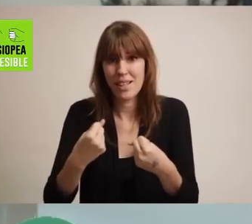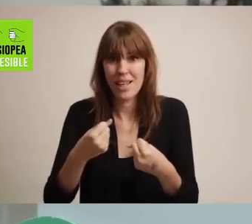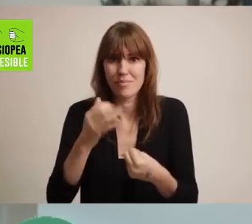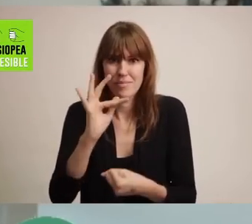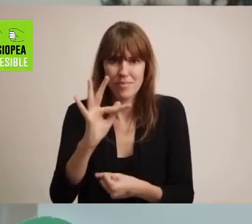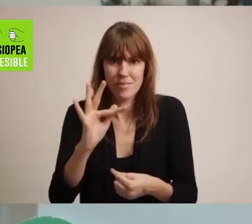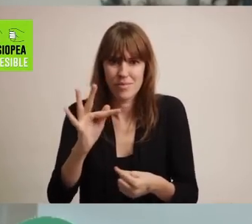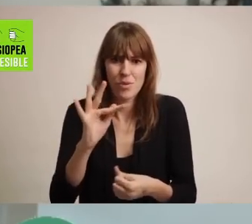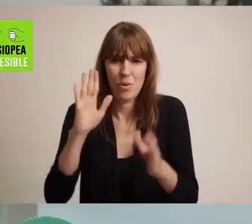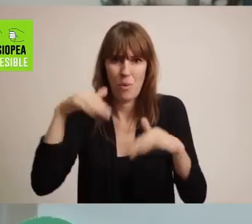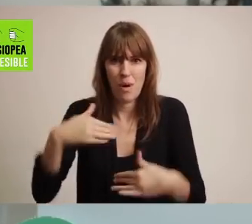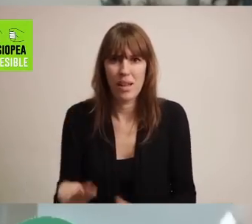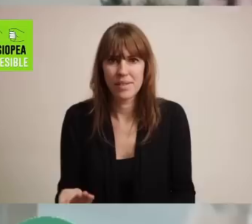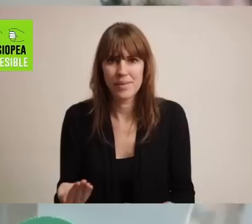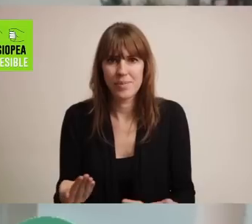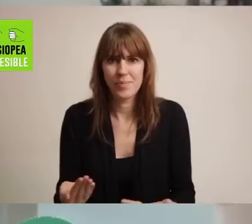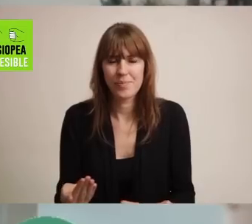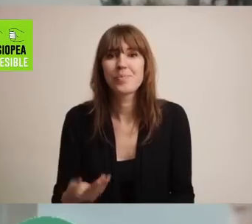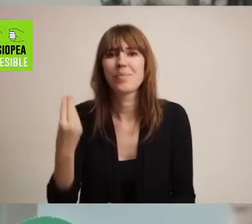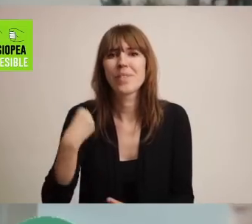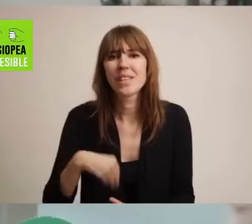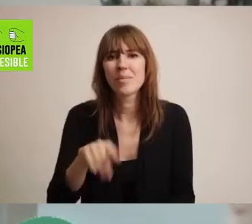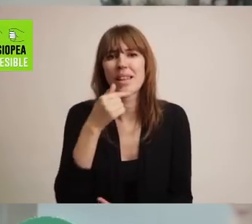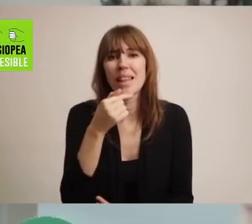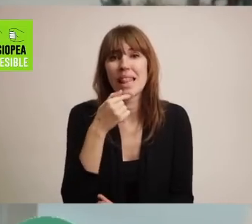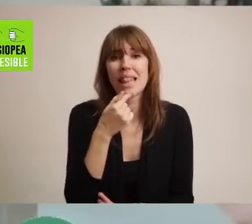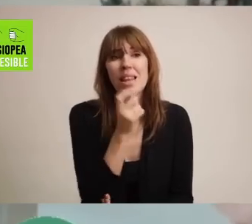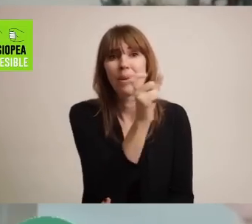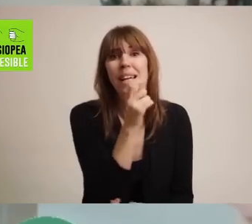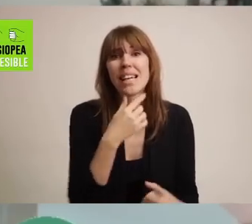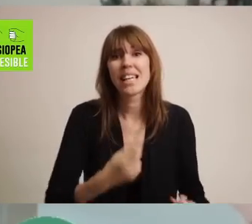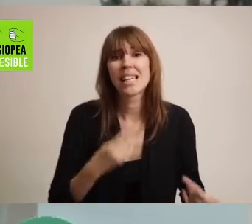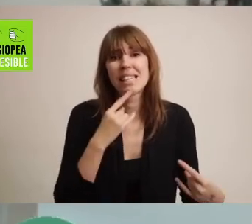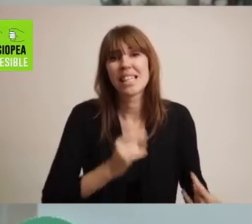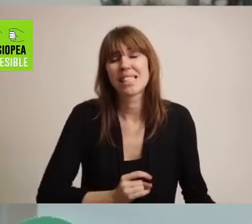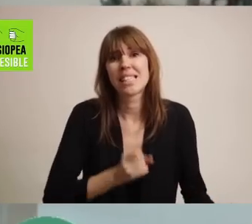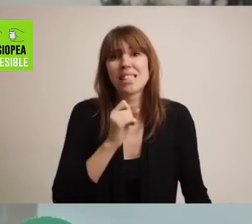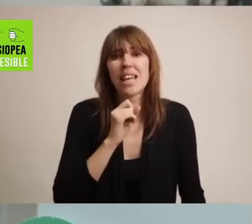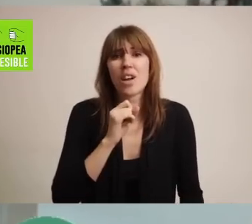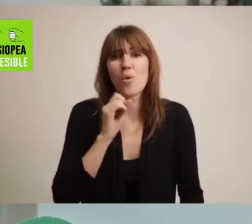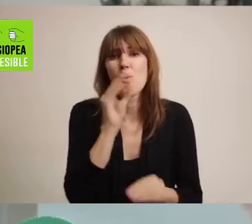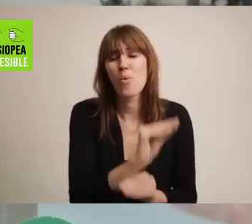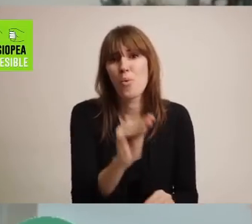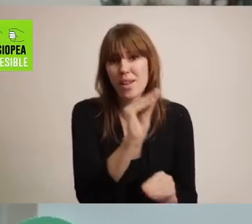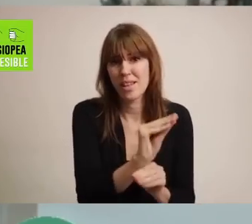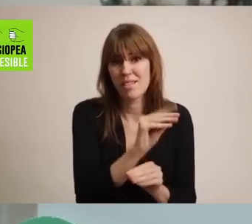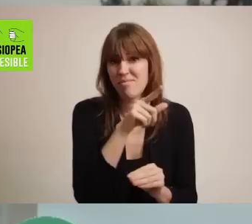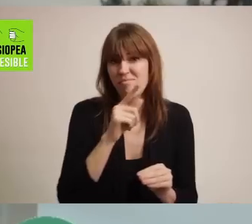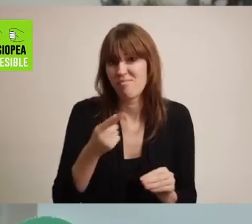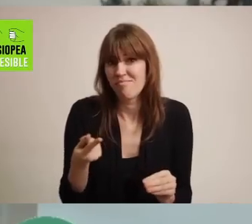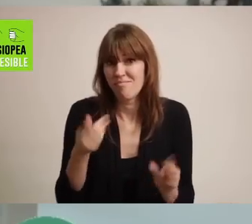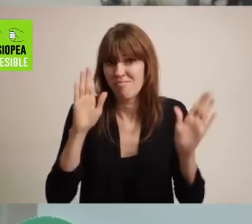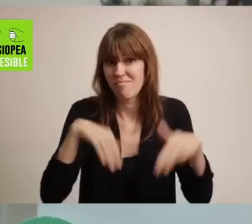beneficien. Y hablamos aquí, no es que esa es la crisis curativa. No, perdón, eso no tendría que existir. Porque una crisis